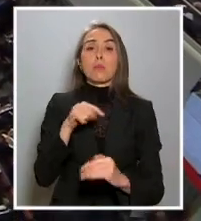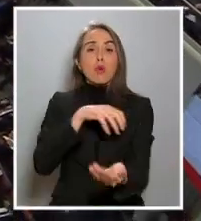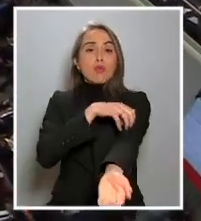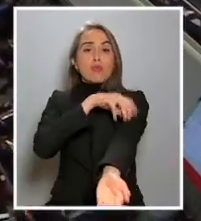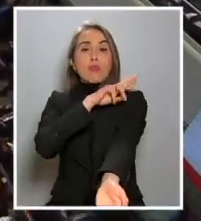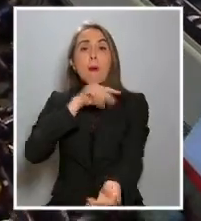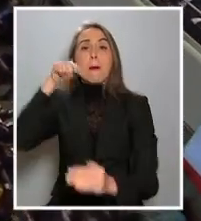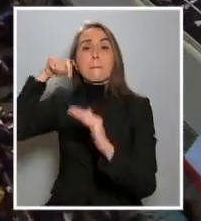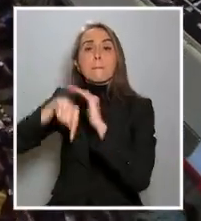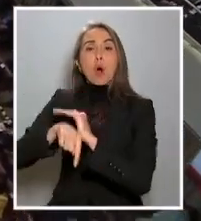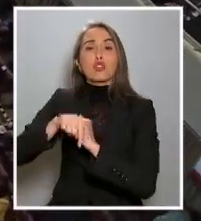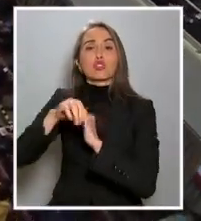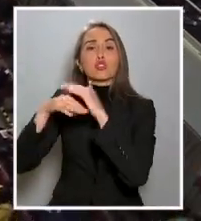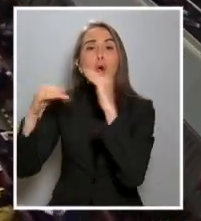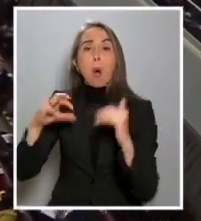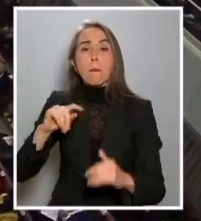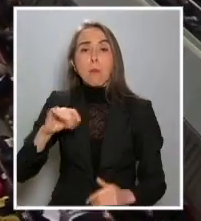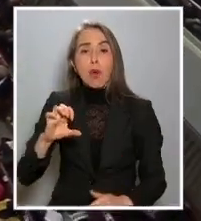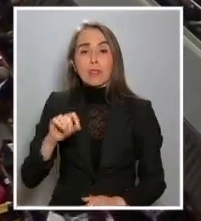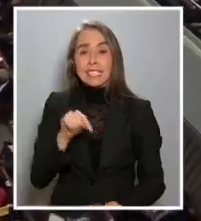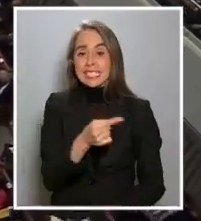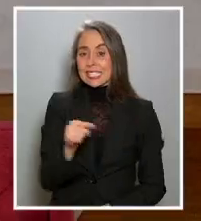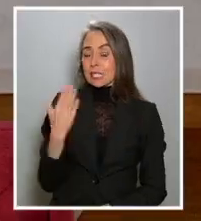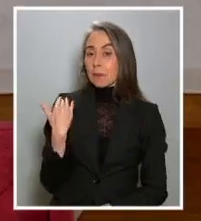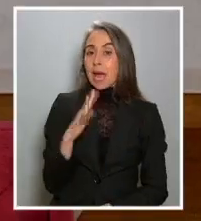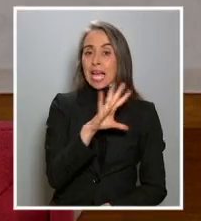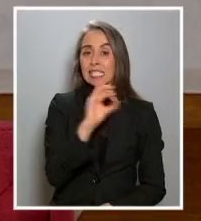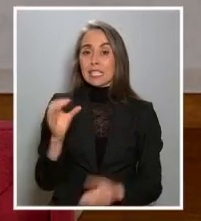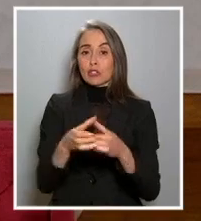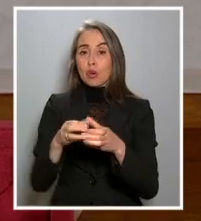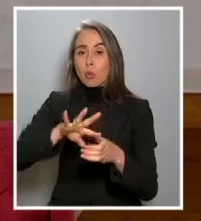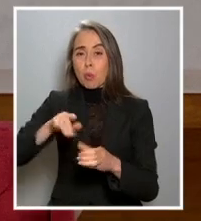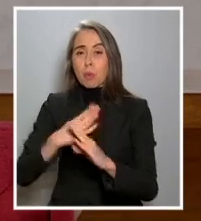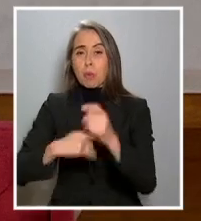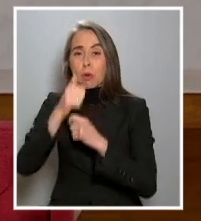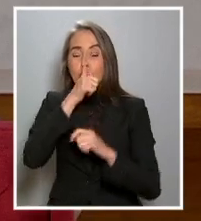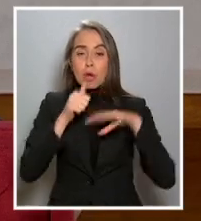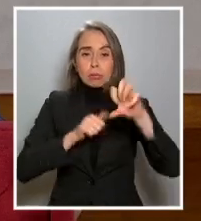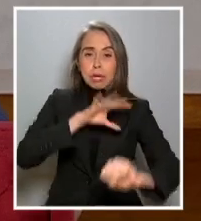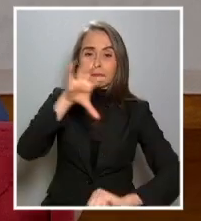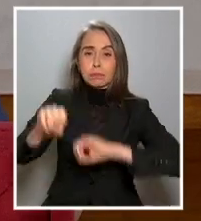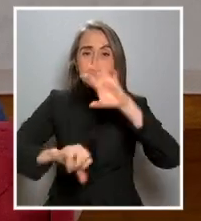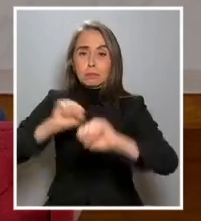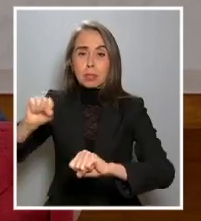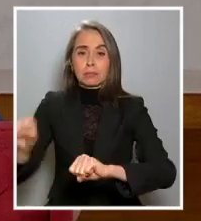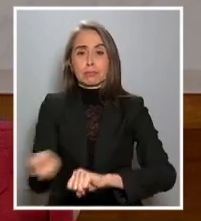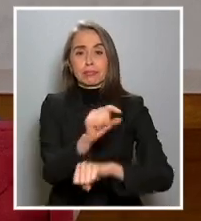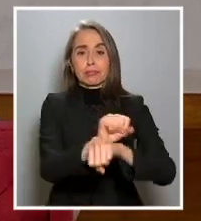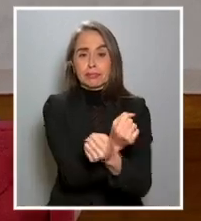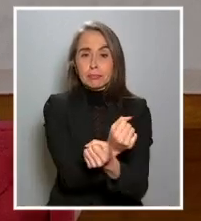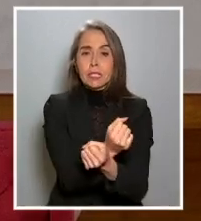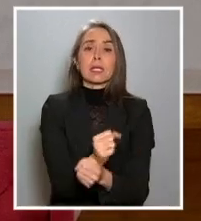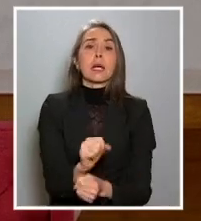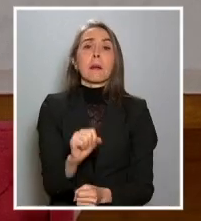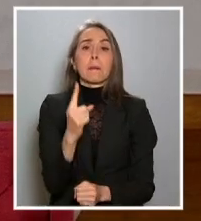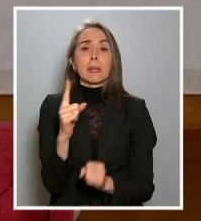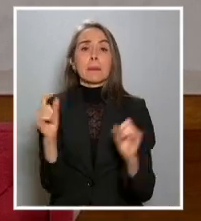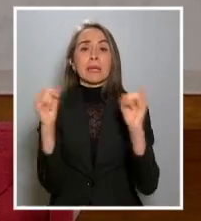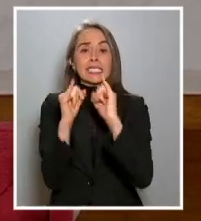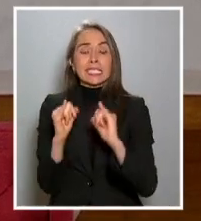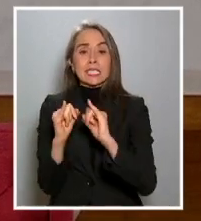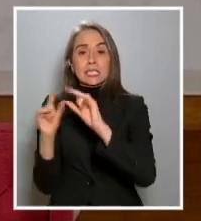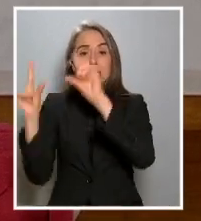semana, ya son más de 500 las bandas que han caído. También estamos implementando el primer sistema de televigilancia